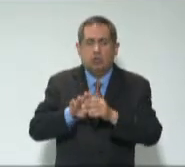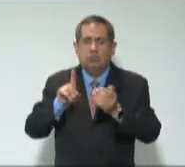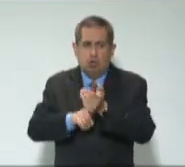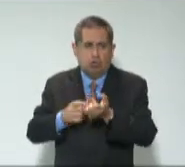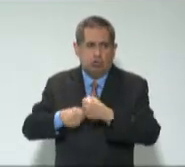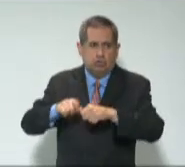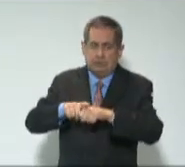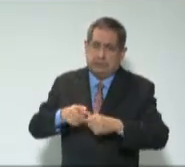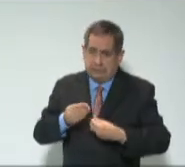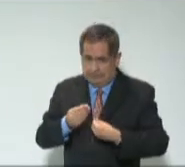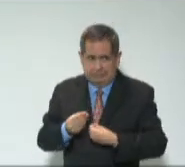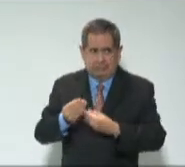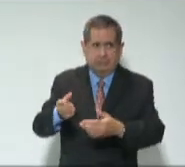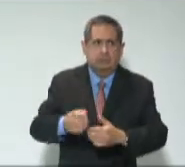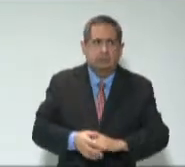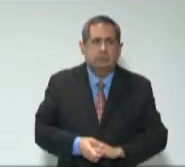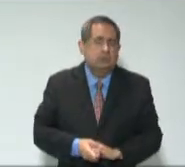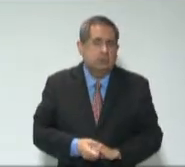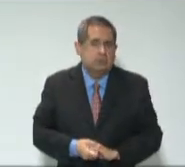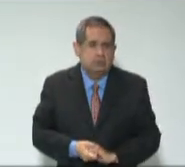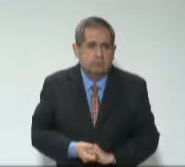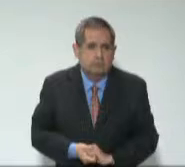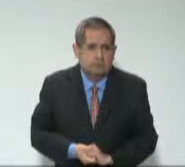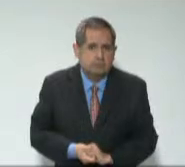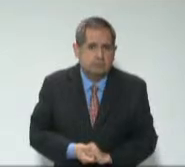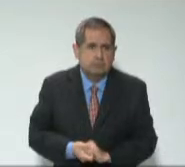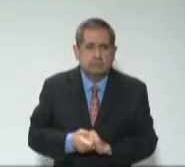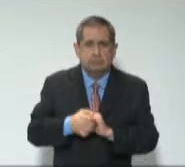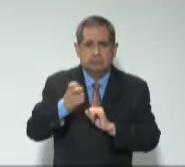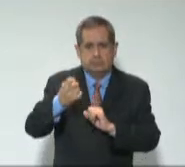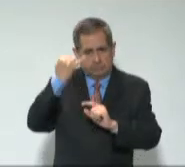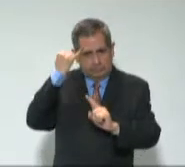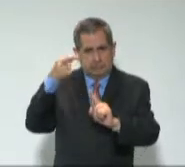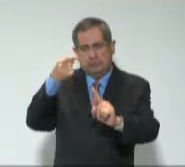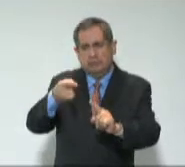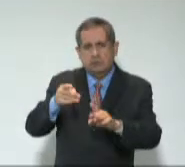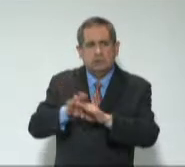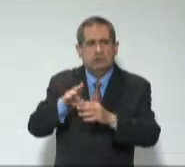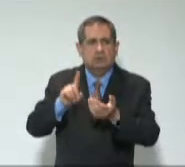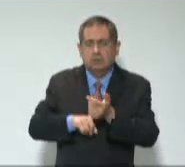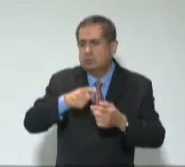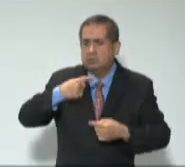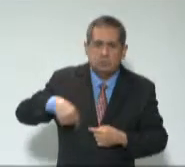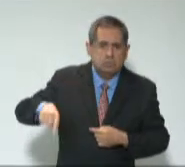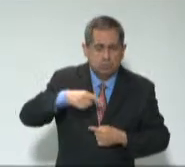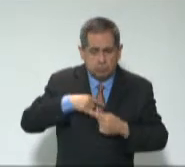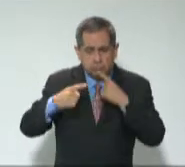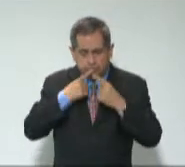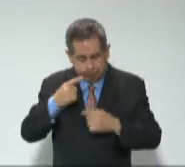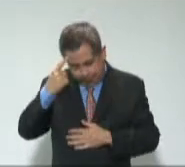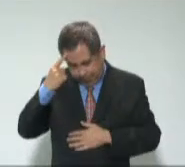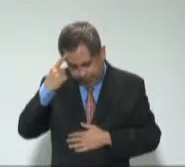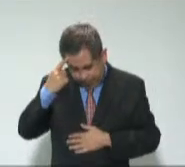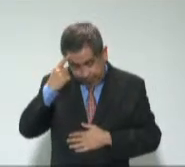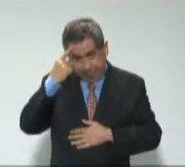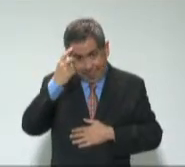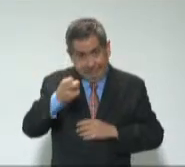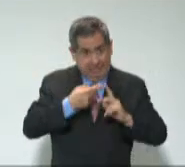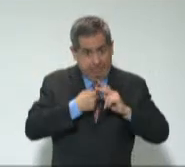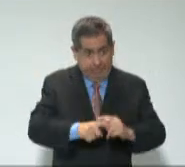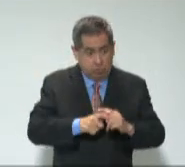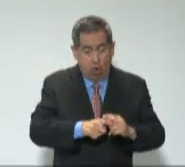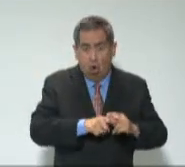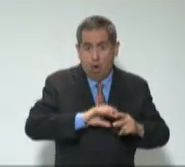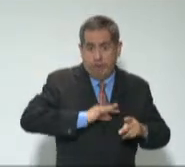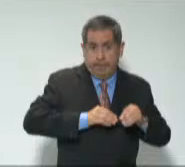lo social Entonces en ese sentido todo este fundamento nos llevó desde el inicio de la